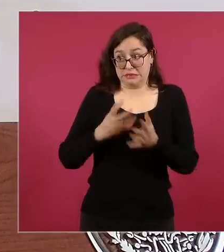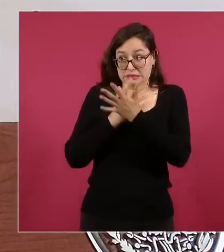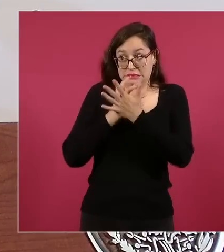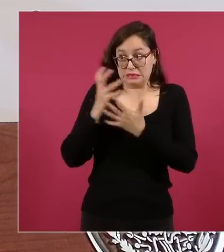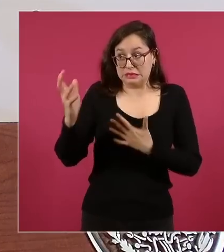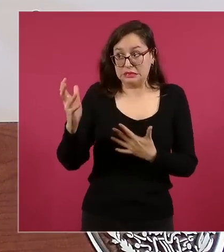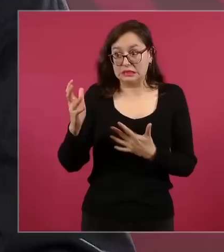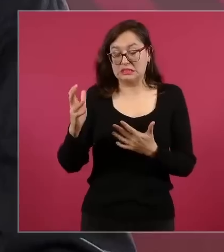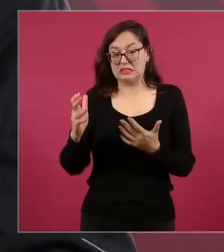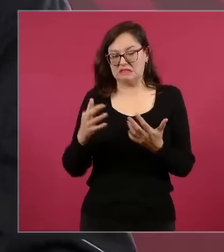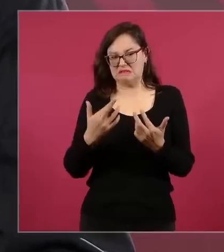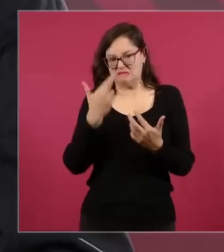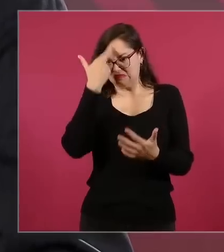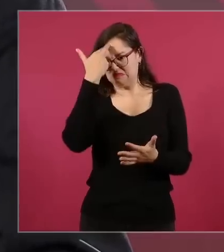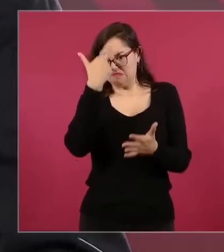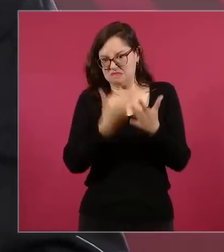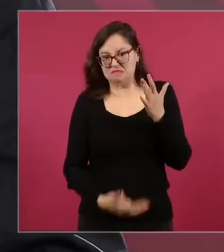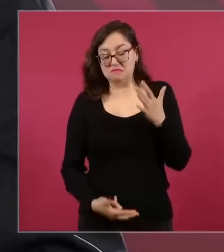a la